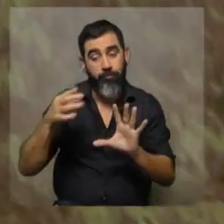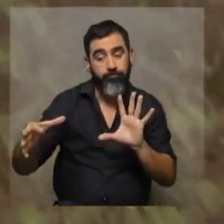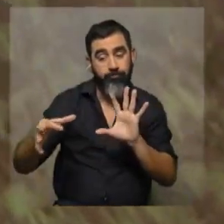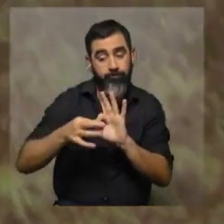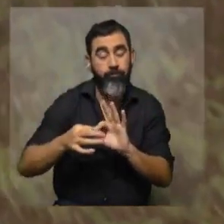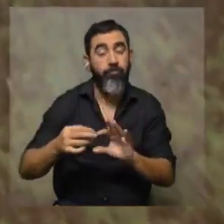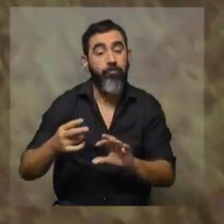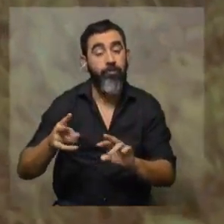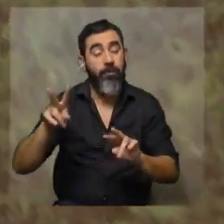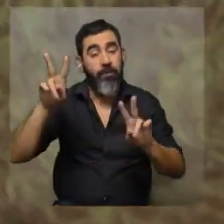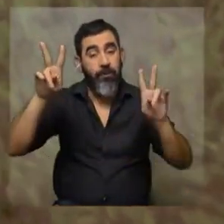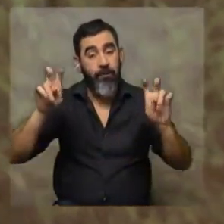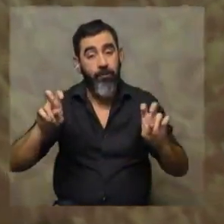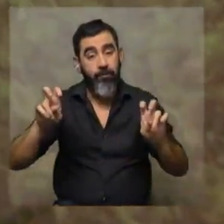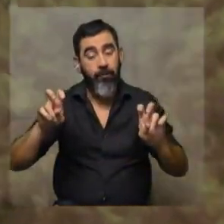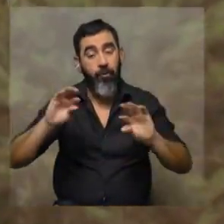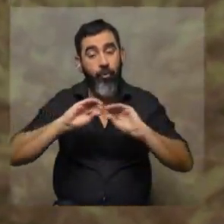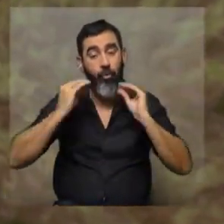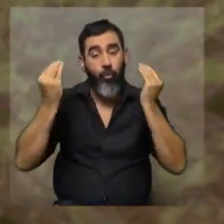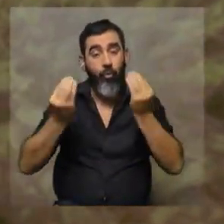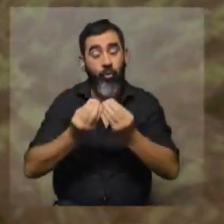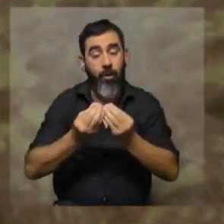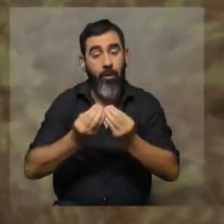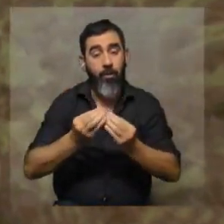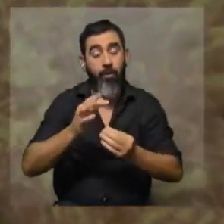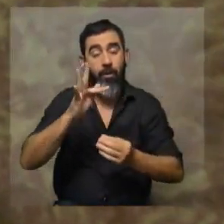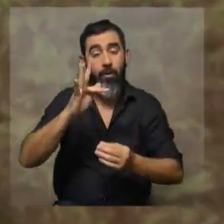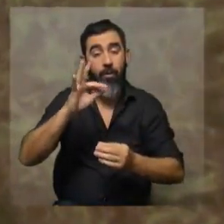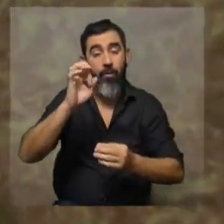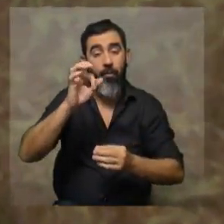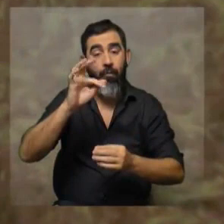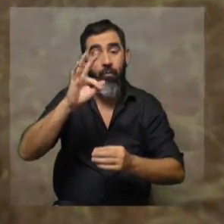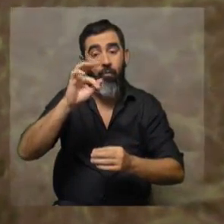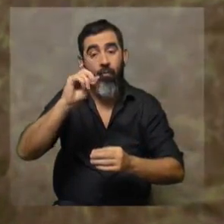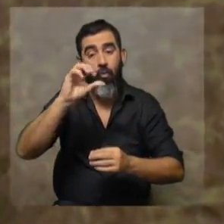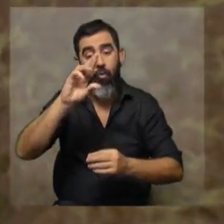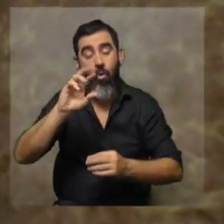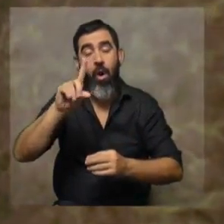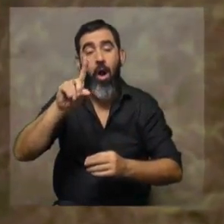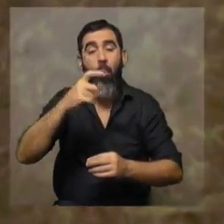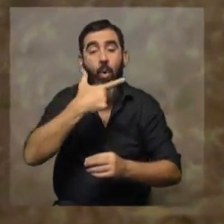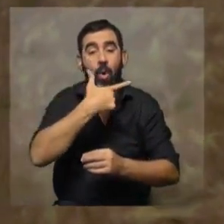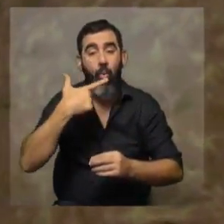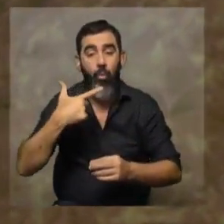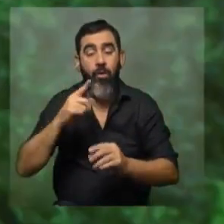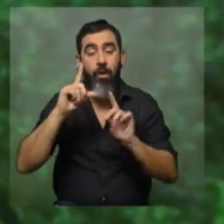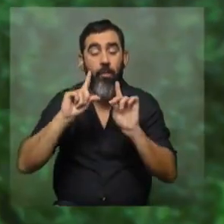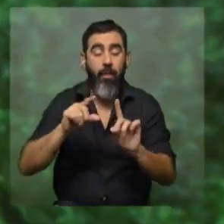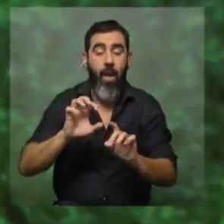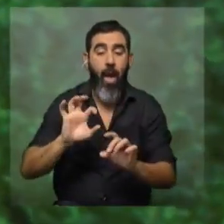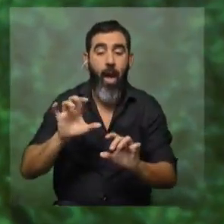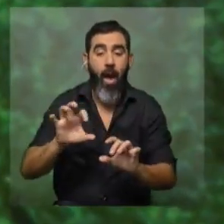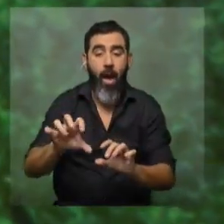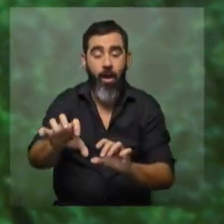estrecho entre una cantidad abundante, excesiva de fósforo en aguas dulces y las floraciones algales, las